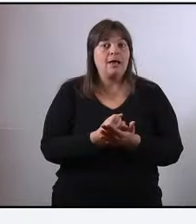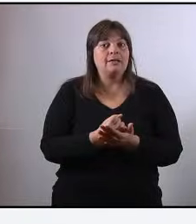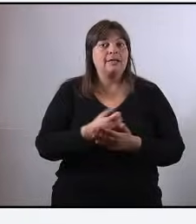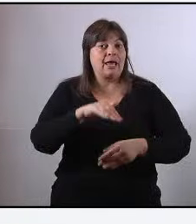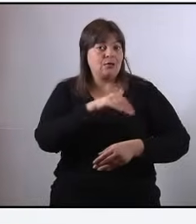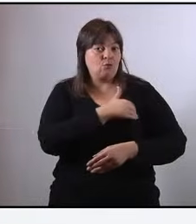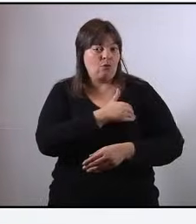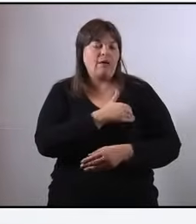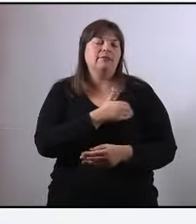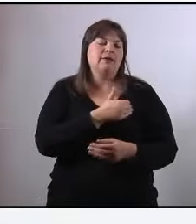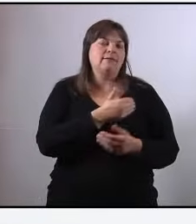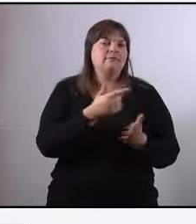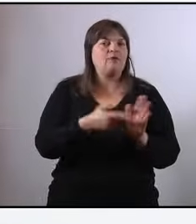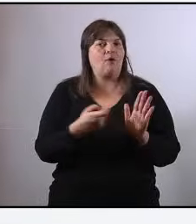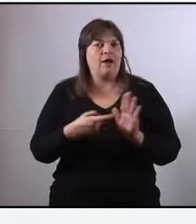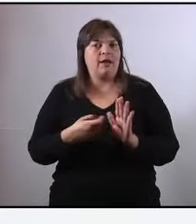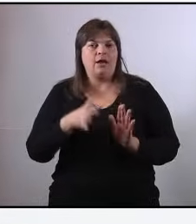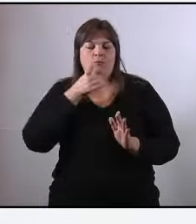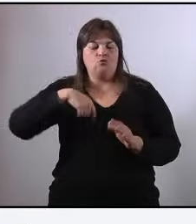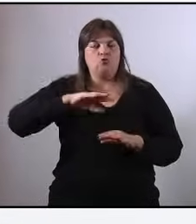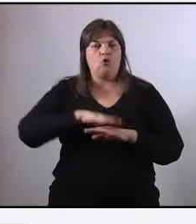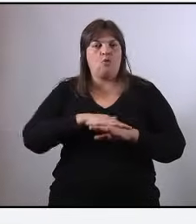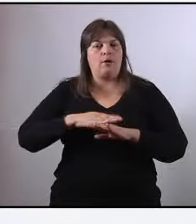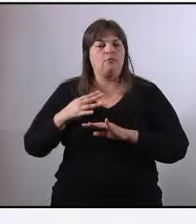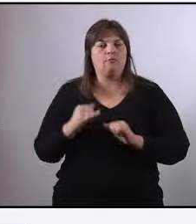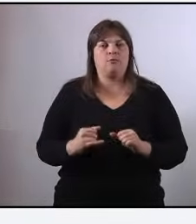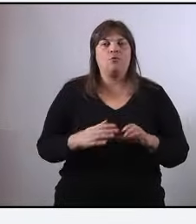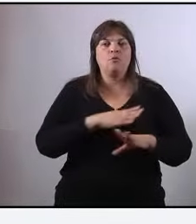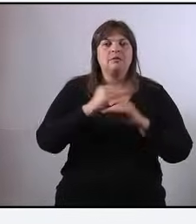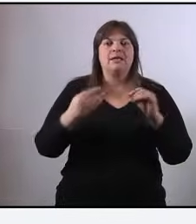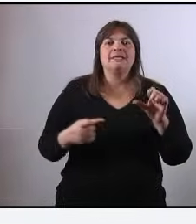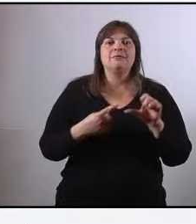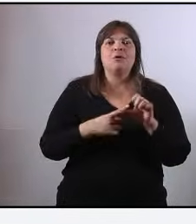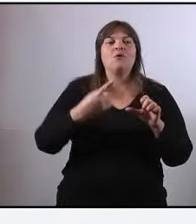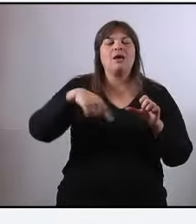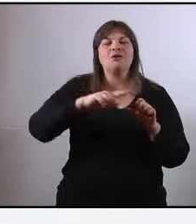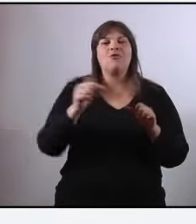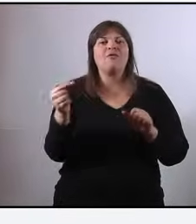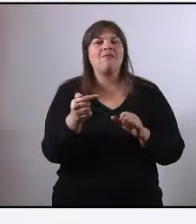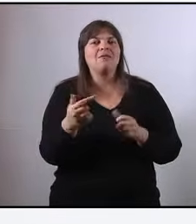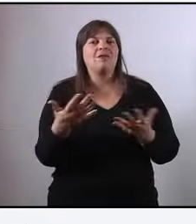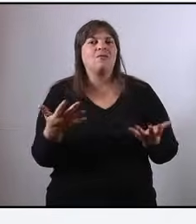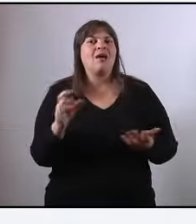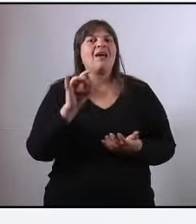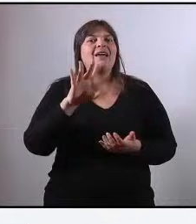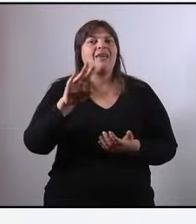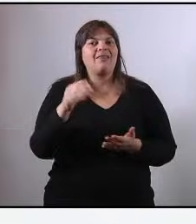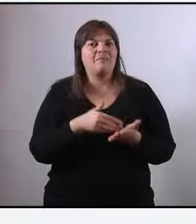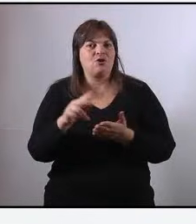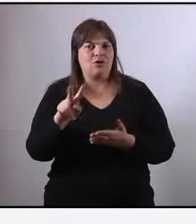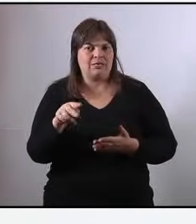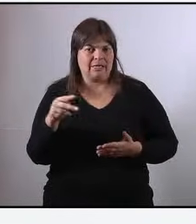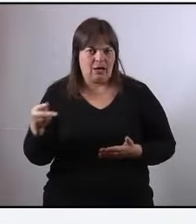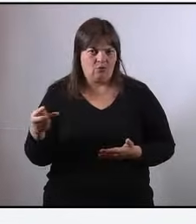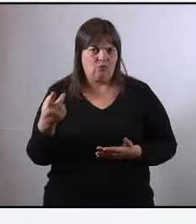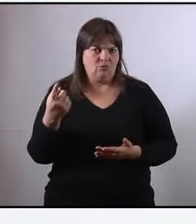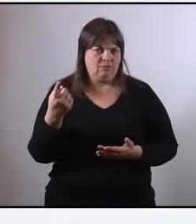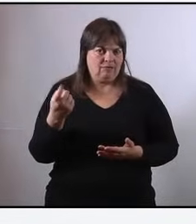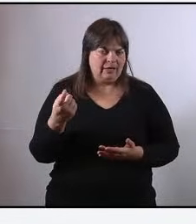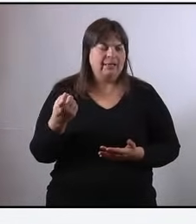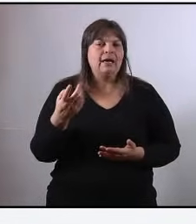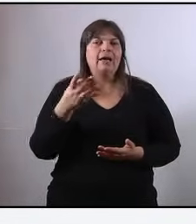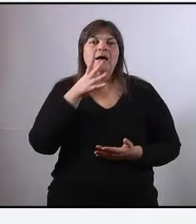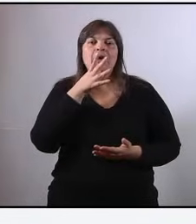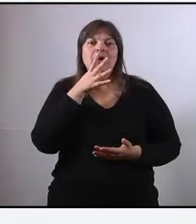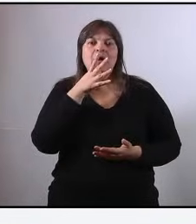Como saben, a nuestra llegada al Gobierno, la Universidad de Extremadura tenía un déficit de 15 millones de euros,